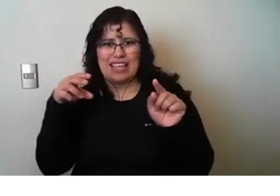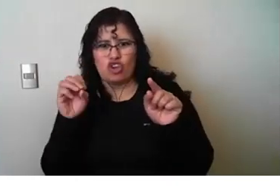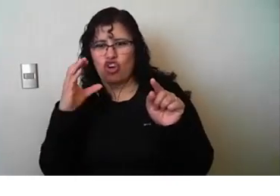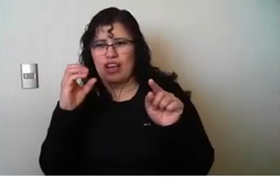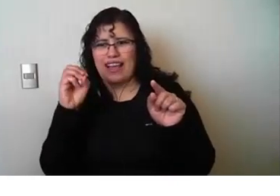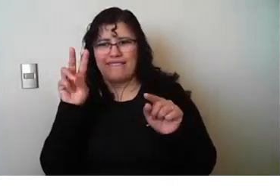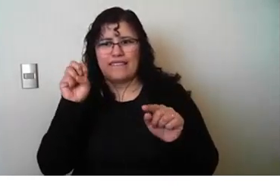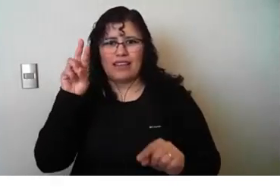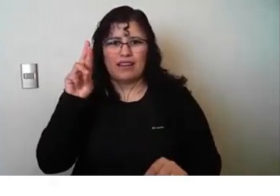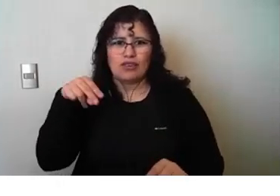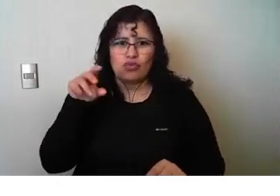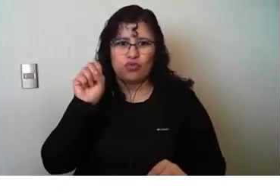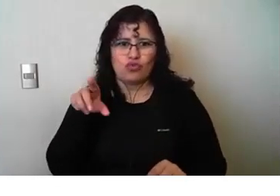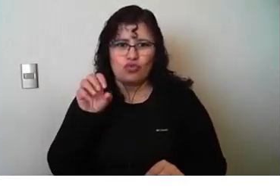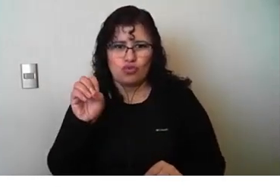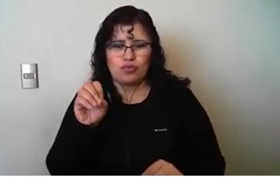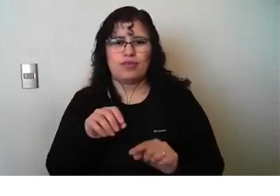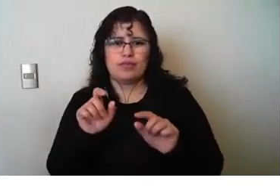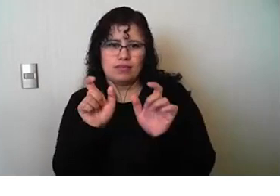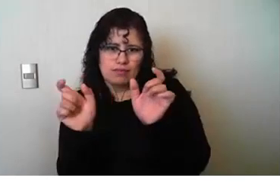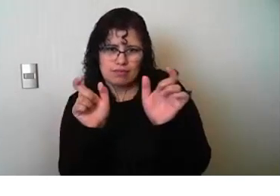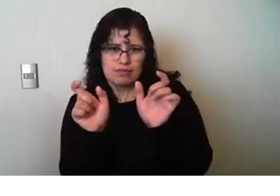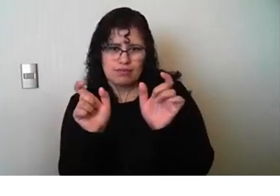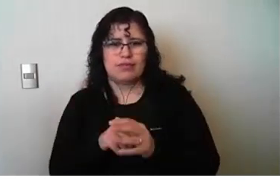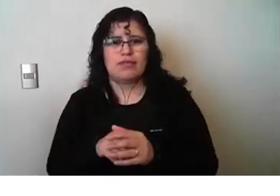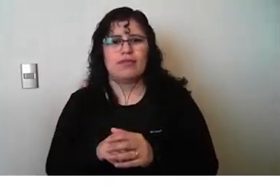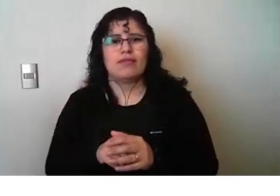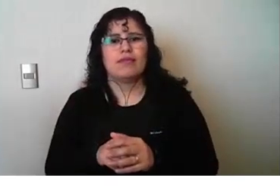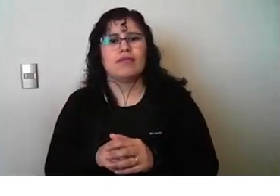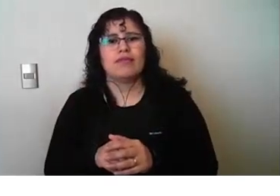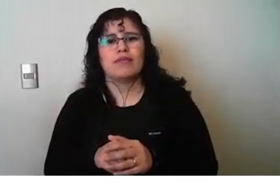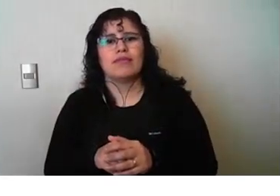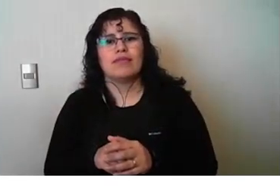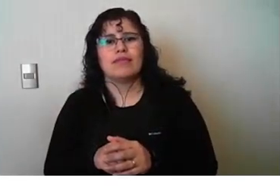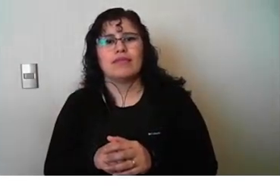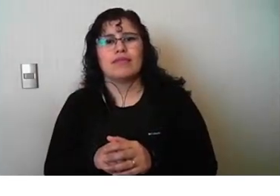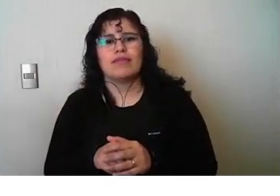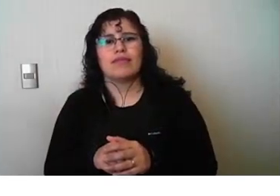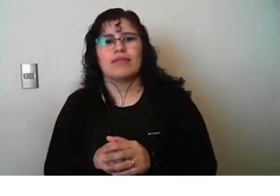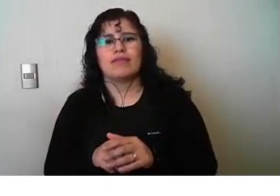cavernosos, ¿sí? Los senos cavernosos, que están